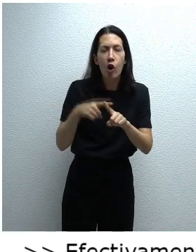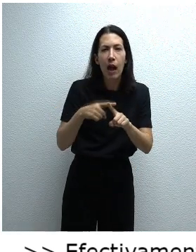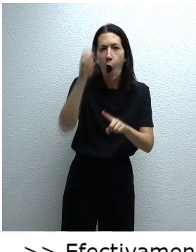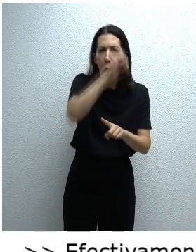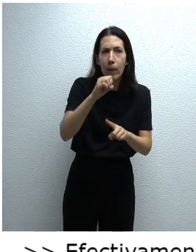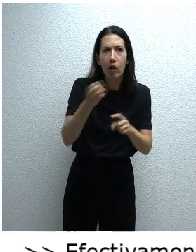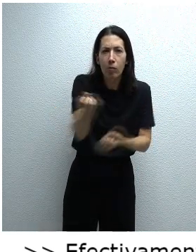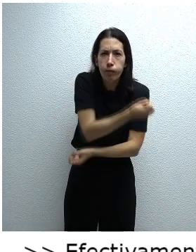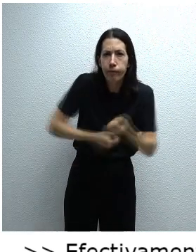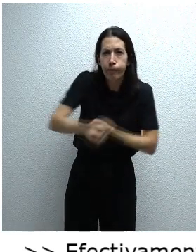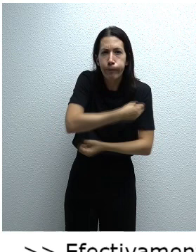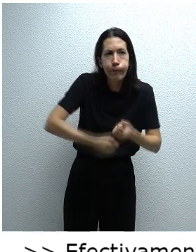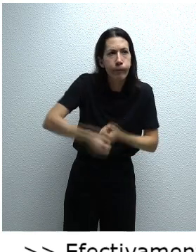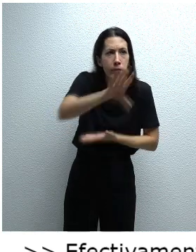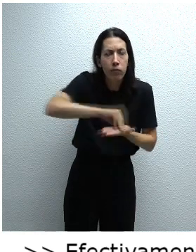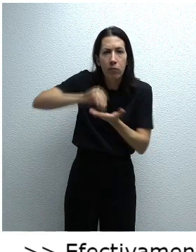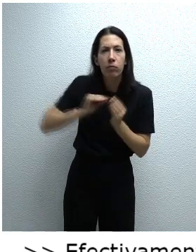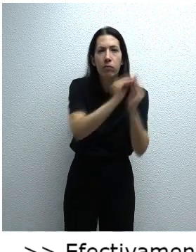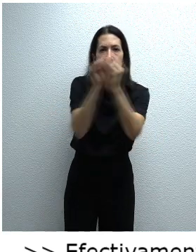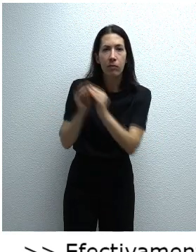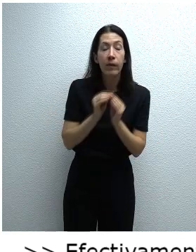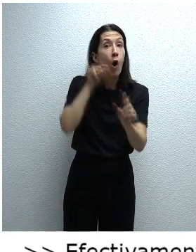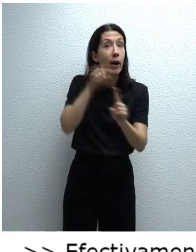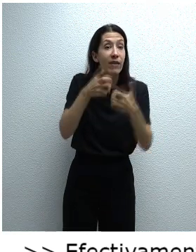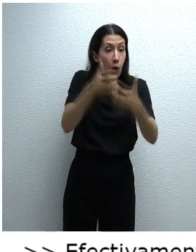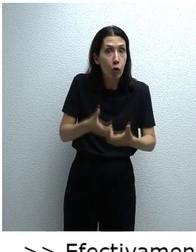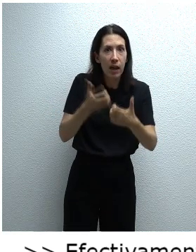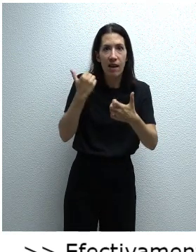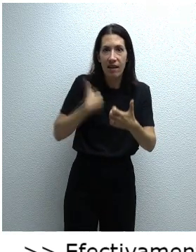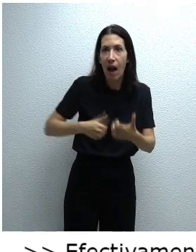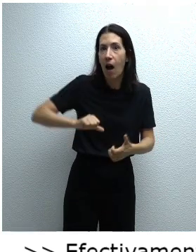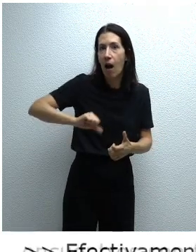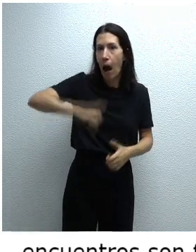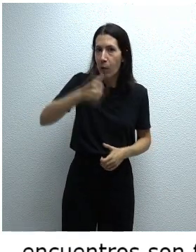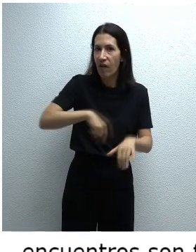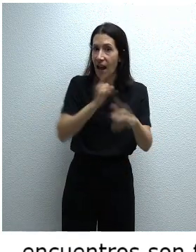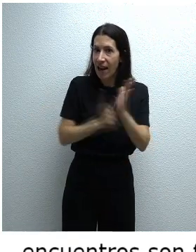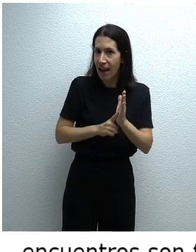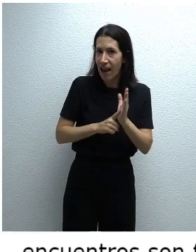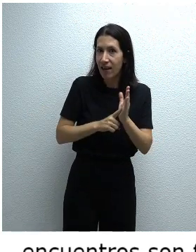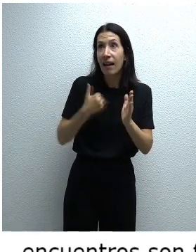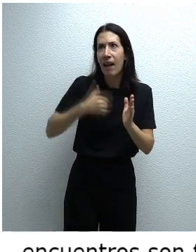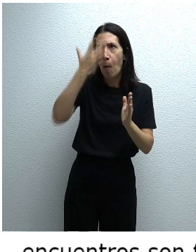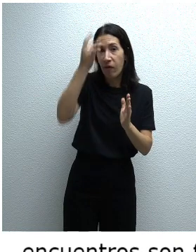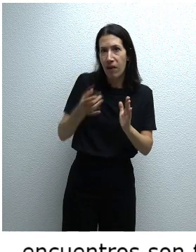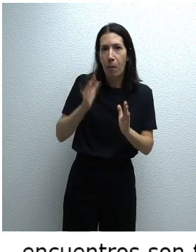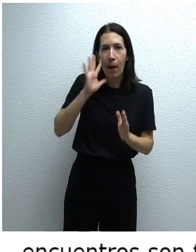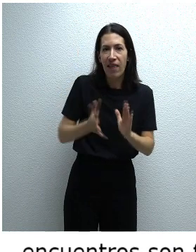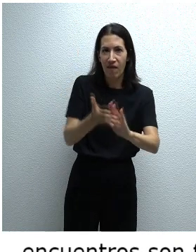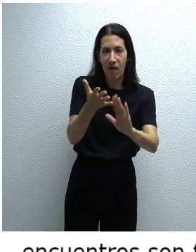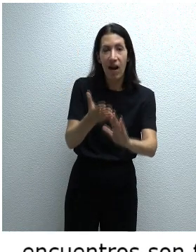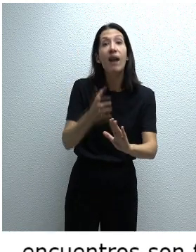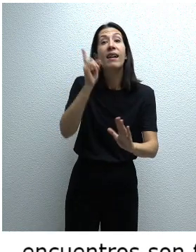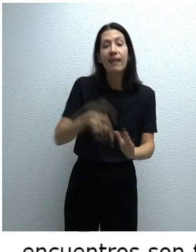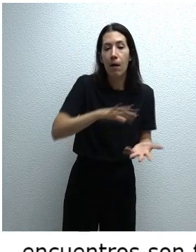que esa, digamos, lucha porque no solamente se apruebe el texto legislativo que ha llegado a buen puerto finalmente, sino por su aplicación conforme